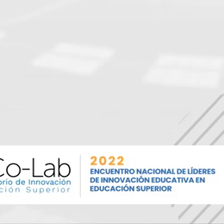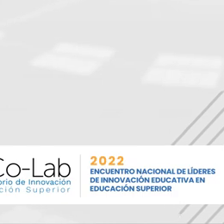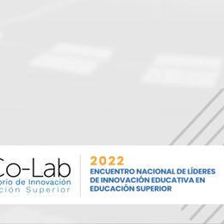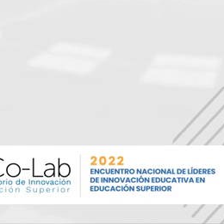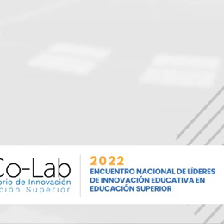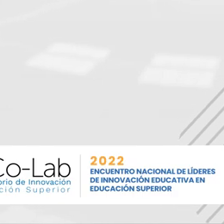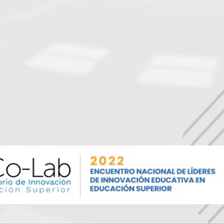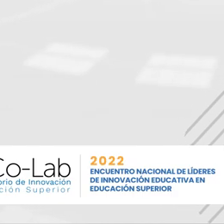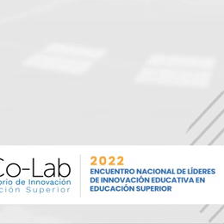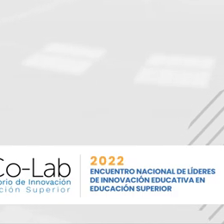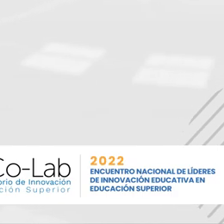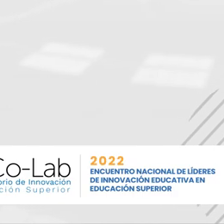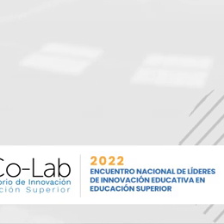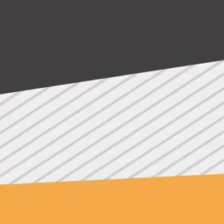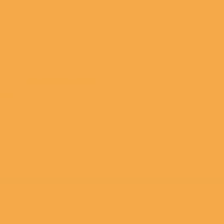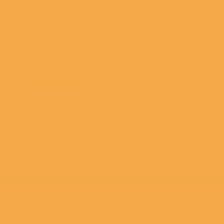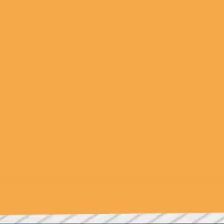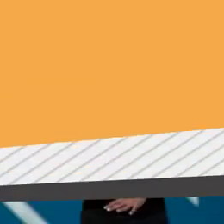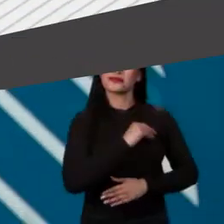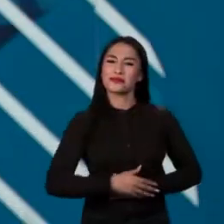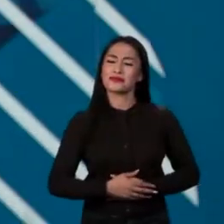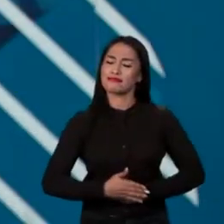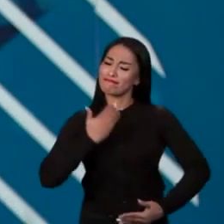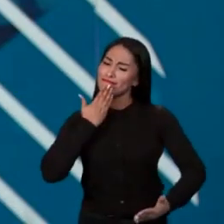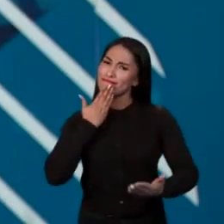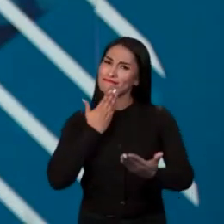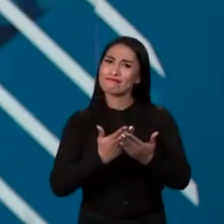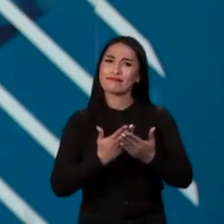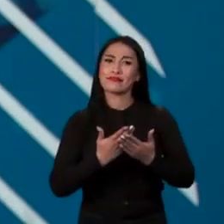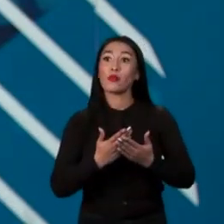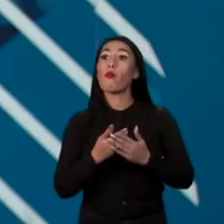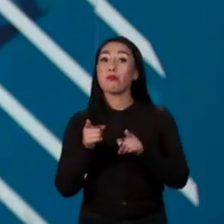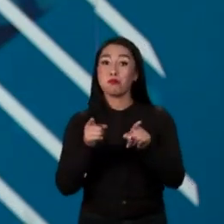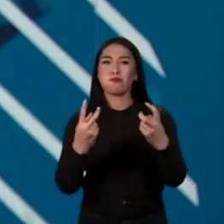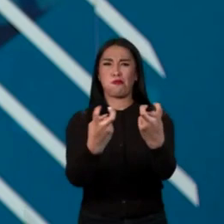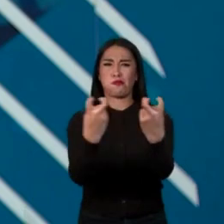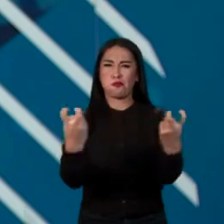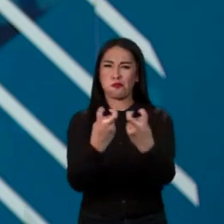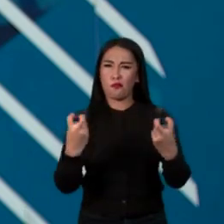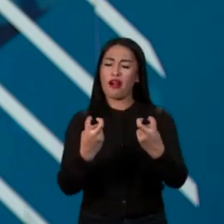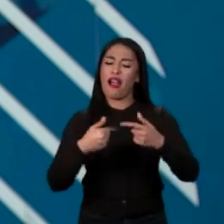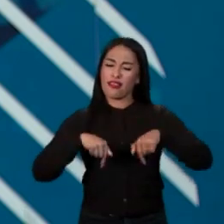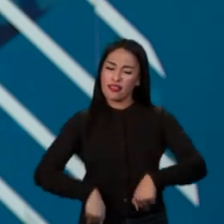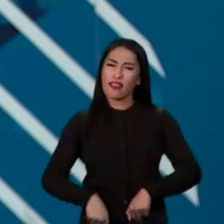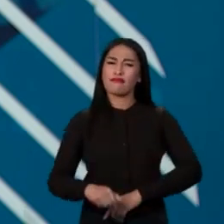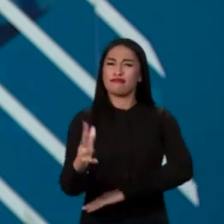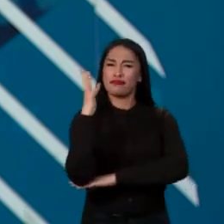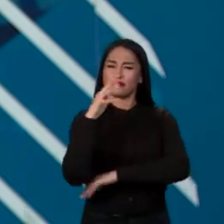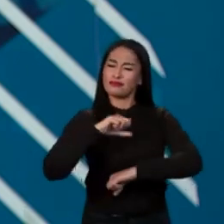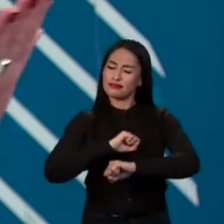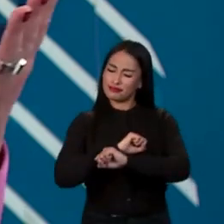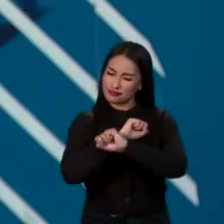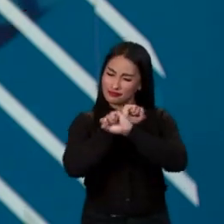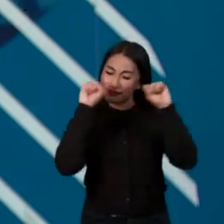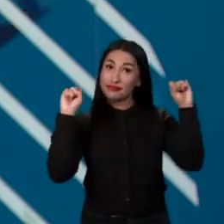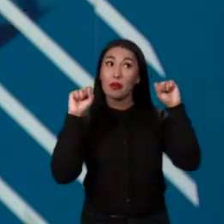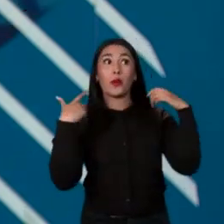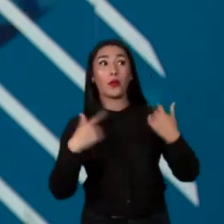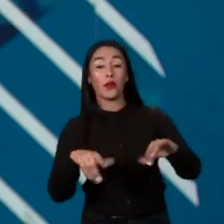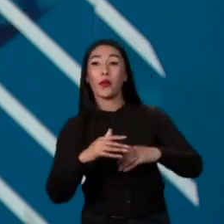Bueno, muy buenos días para todos. Muchísimas gracias por estar con nosotros esta mañana. Es una